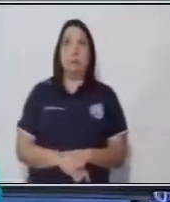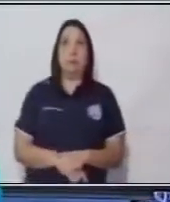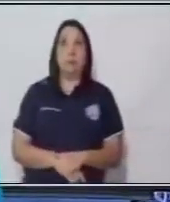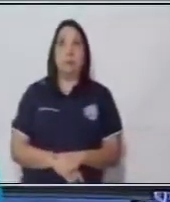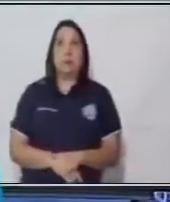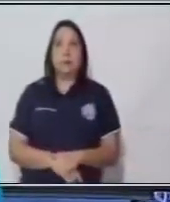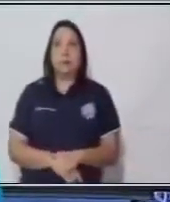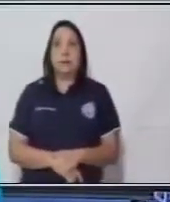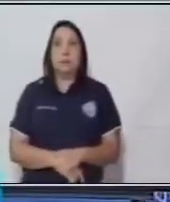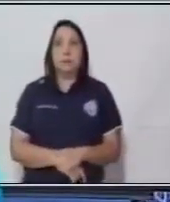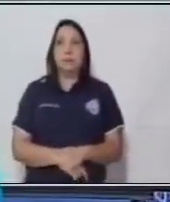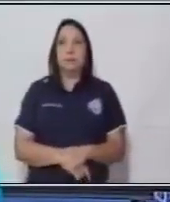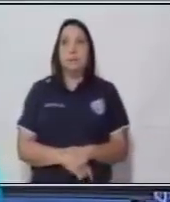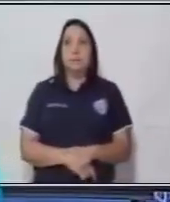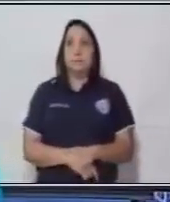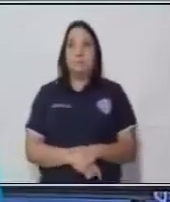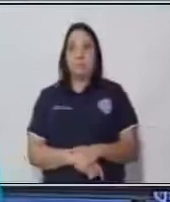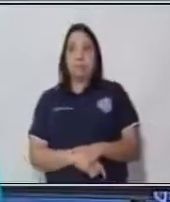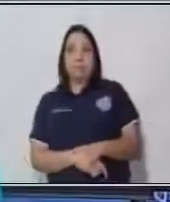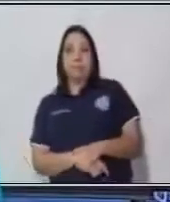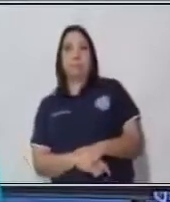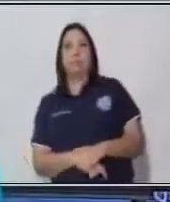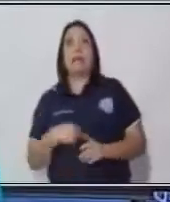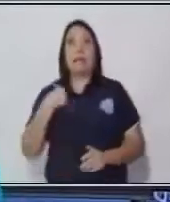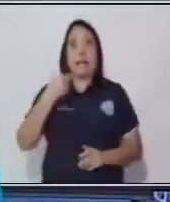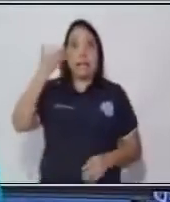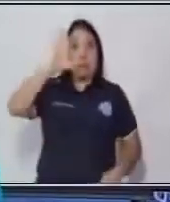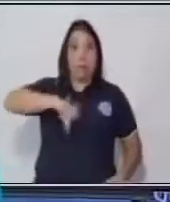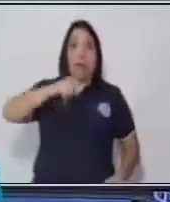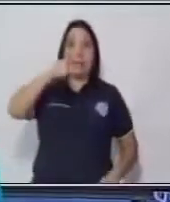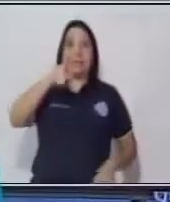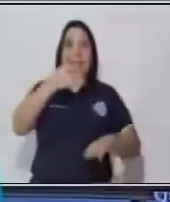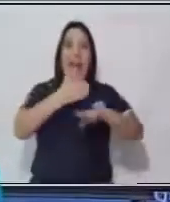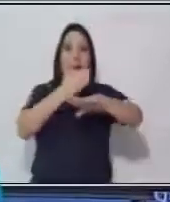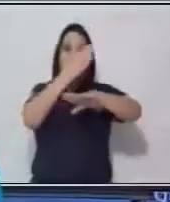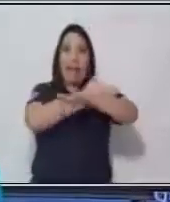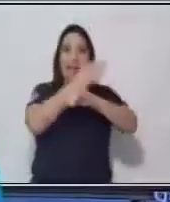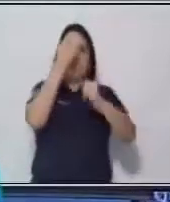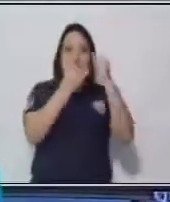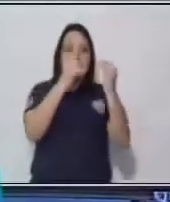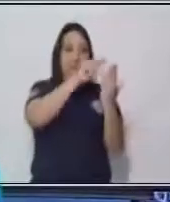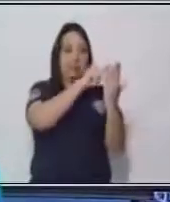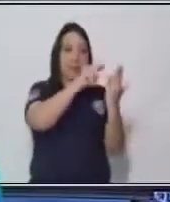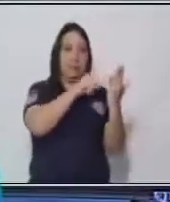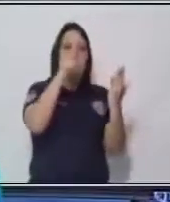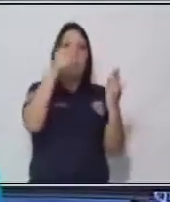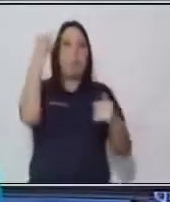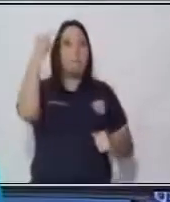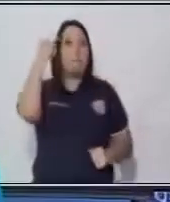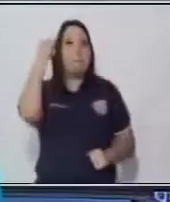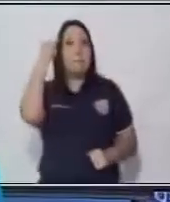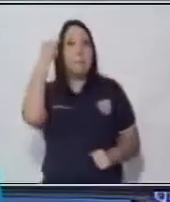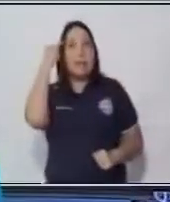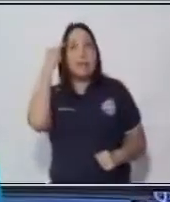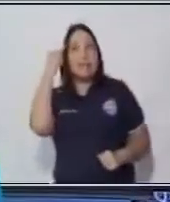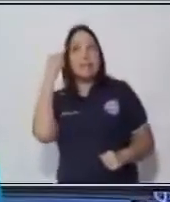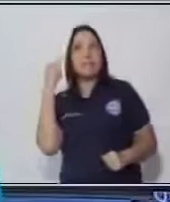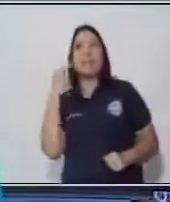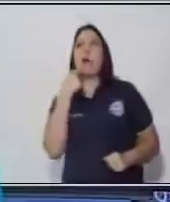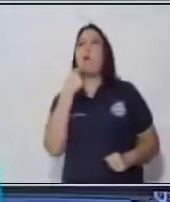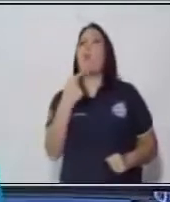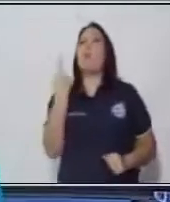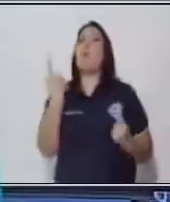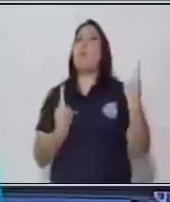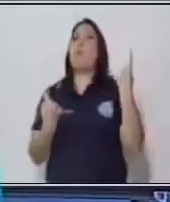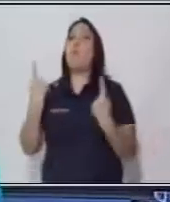Y antes de finalizar la sesión, yo les voy a dar la respuesta para ver si coincide o